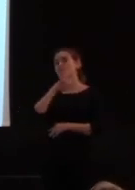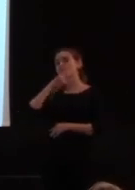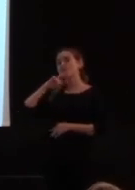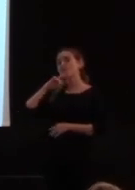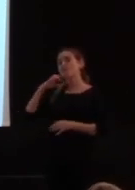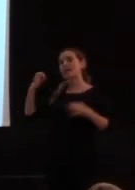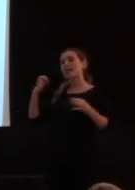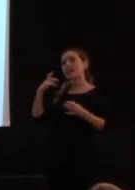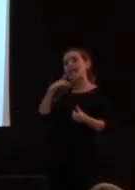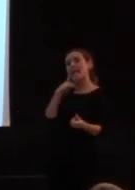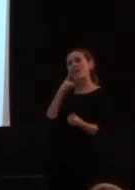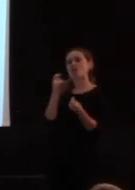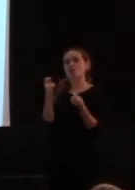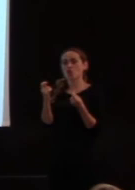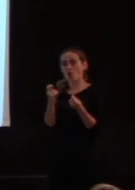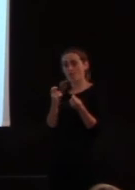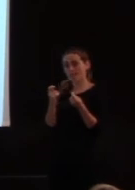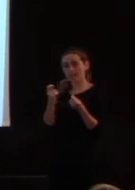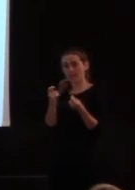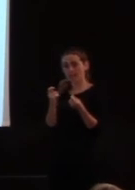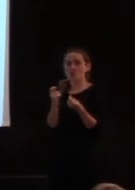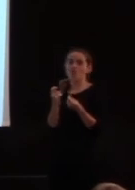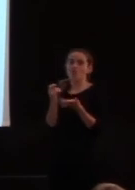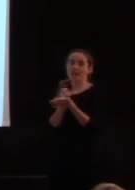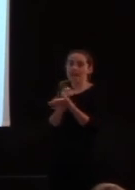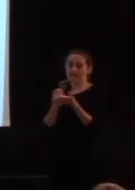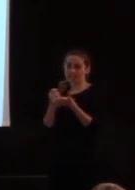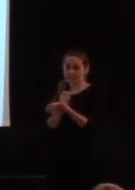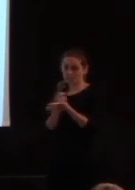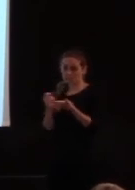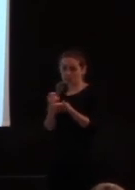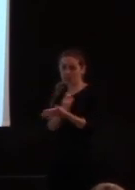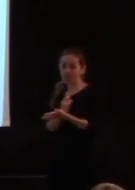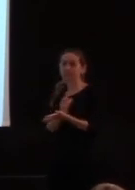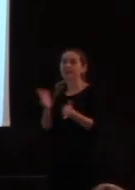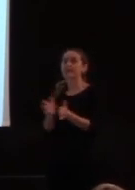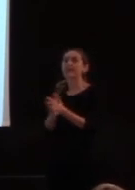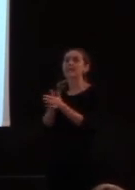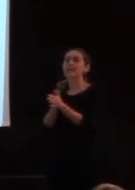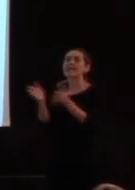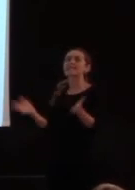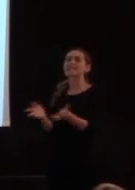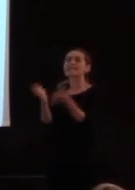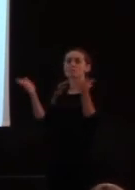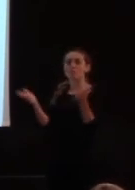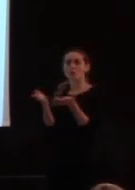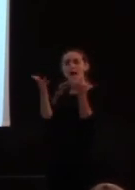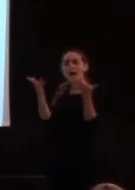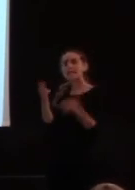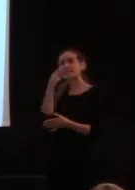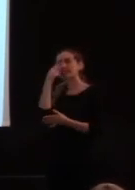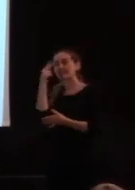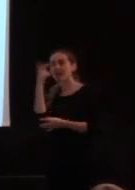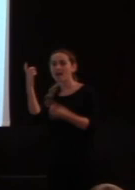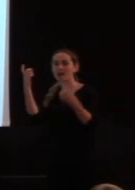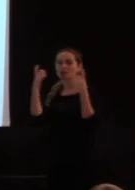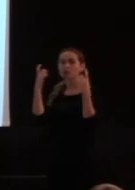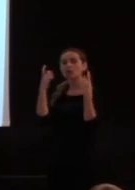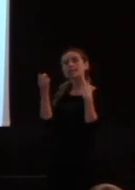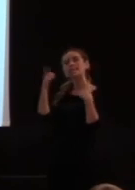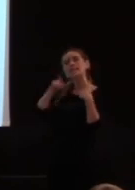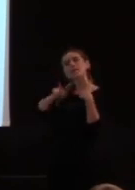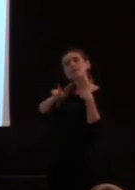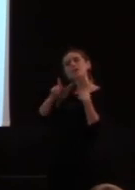el dominio de la materia, el conseguir estudiar, estimular e interesar a los estudiantes y mantener con ellos también una